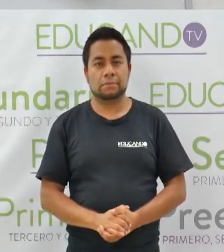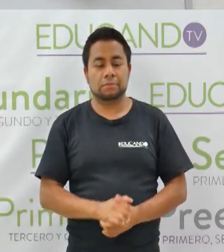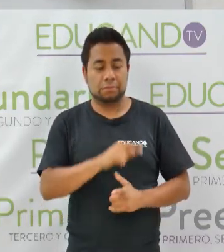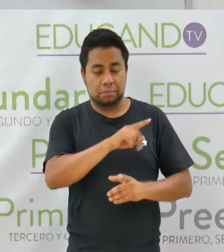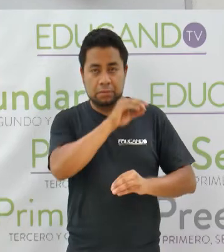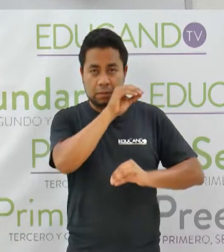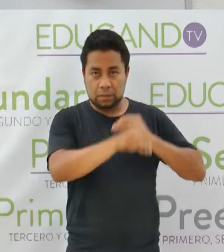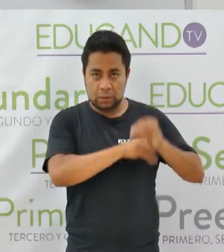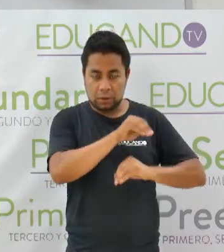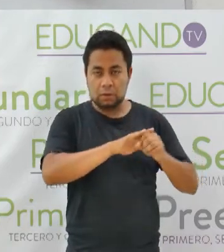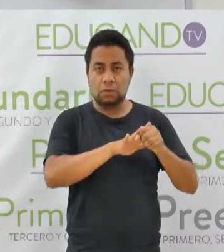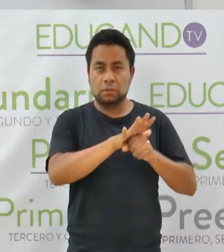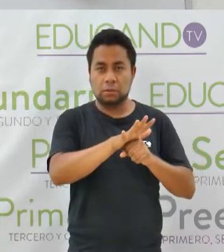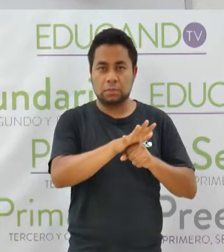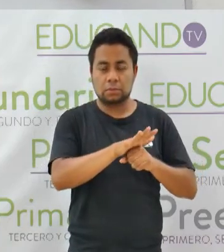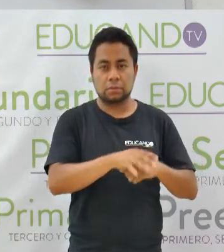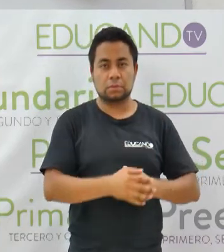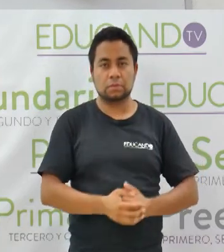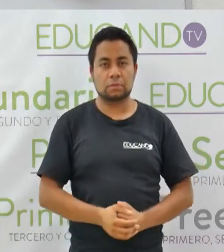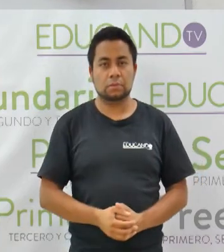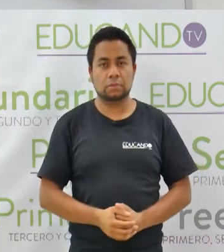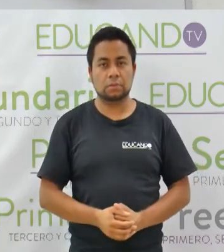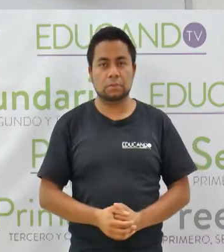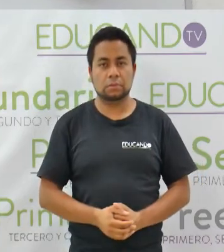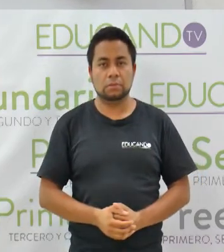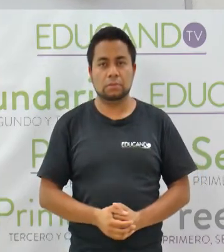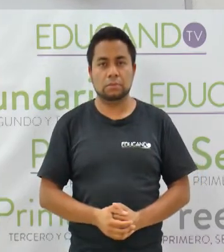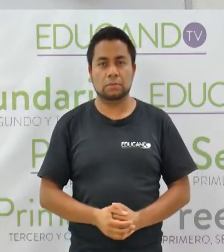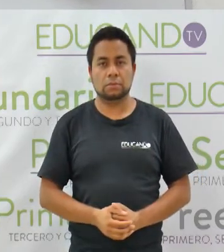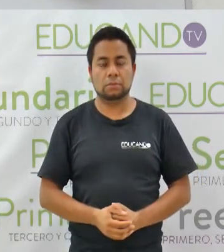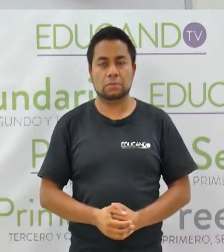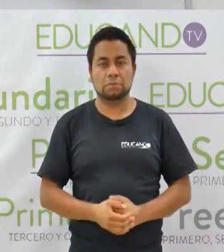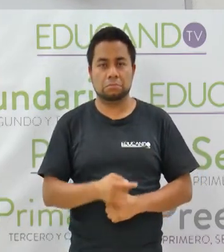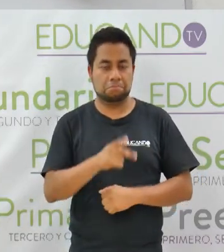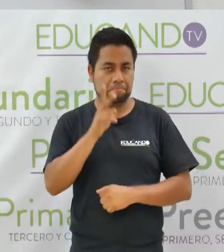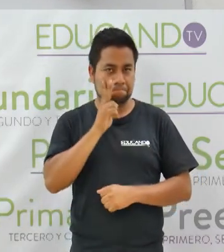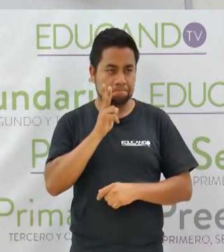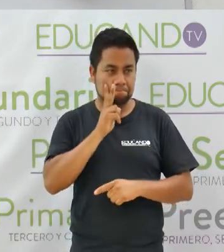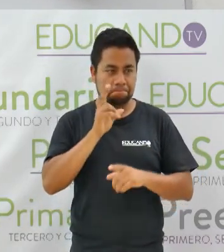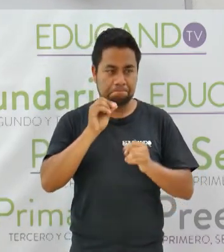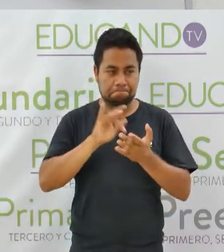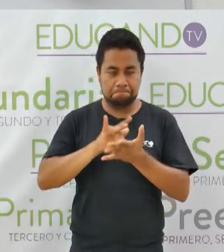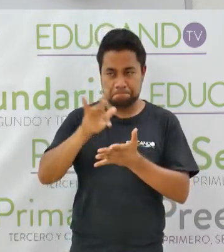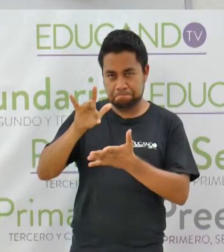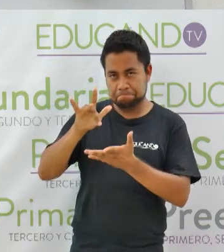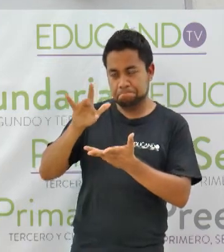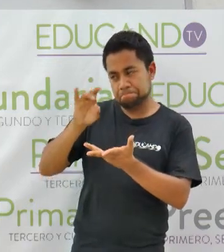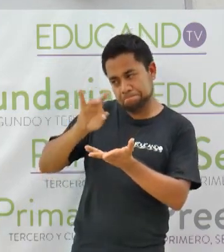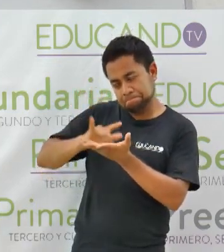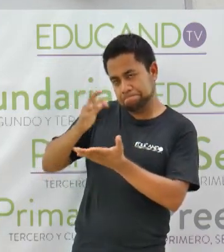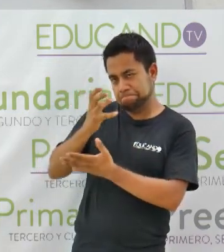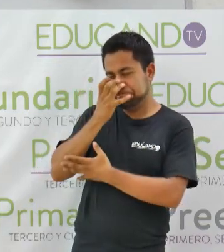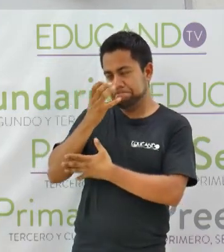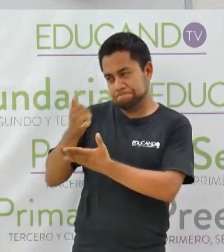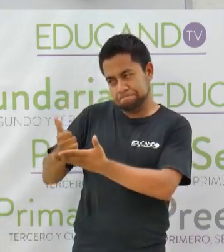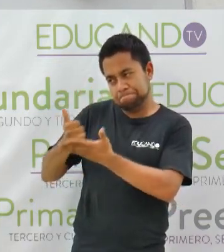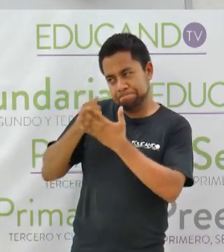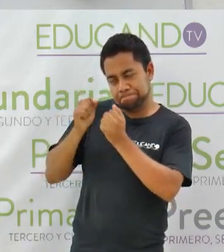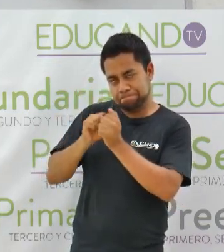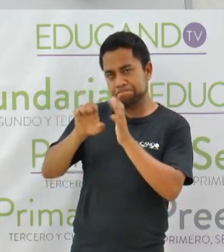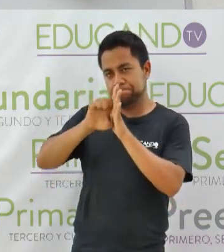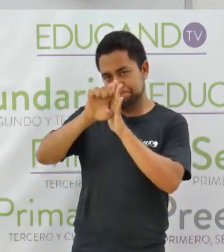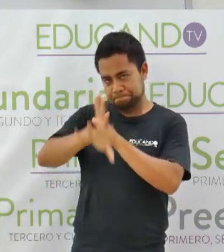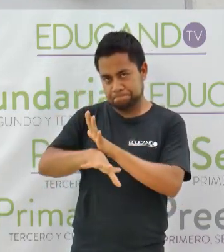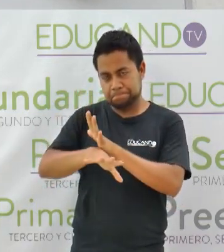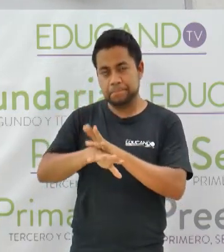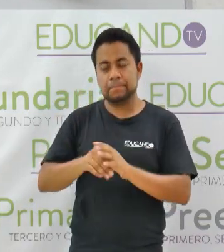Vamos a pegar esto y vamos a agradecerle a nuestro amigo el oso el habernos ayudado con el